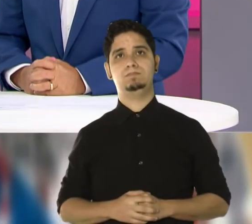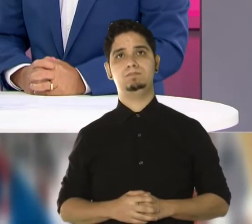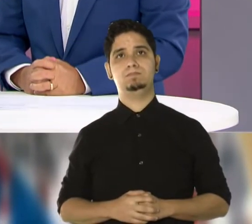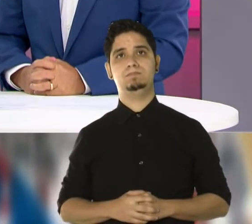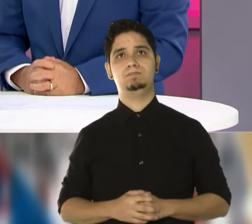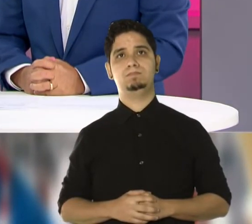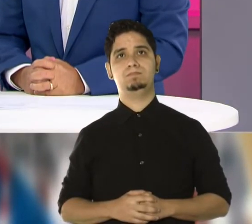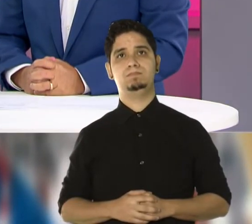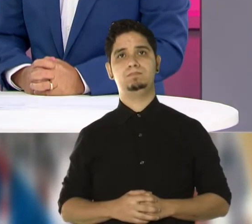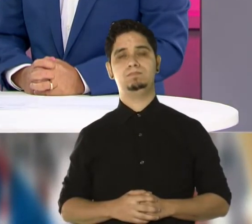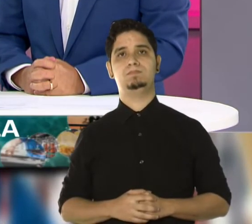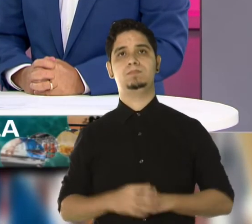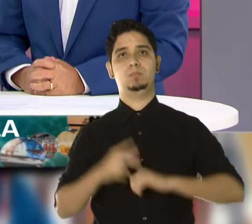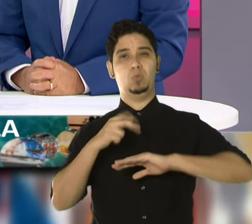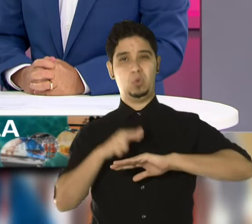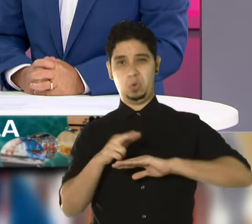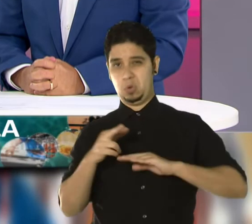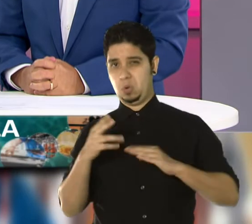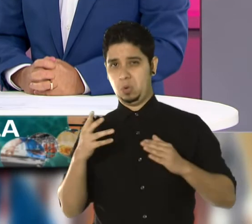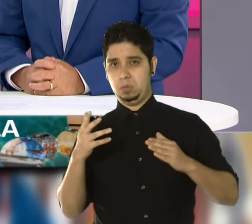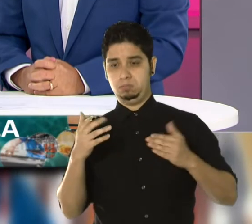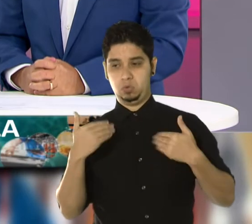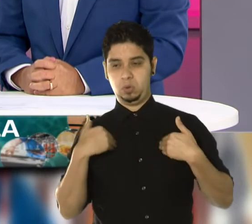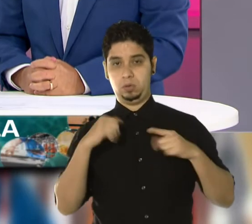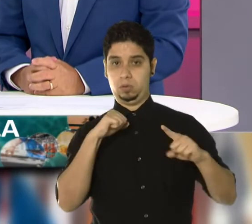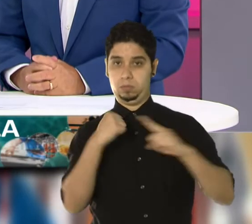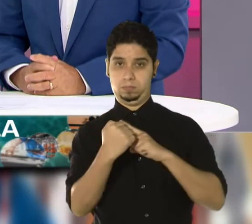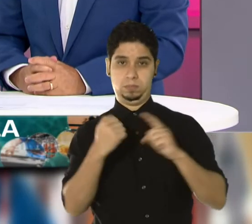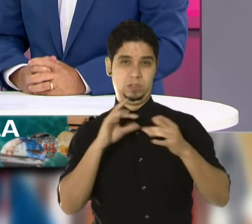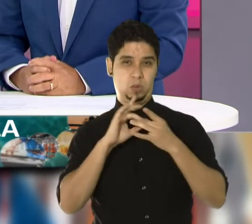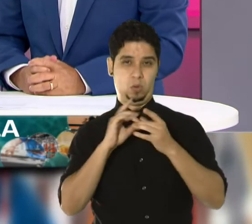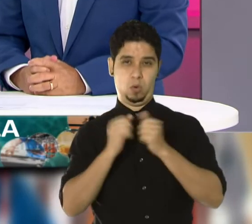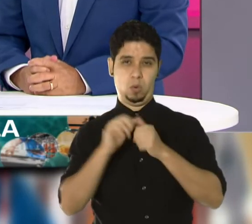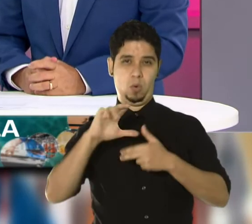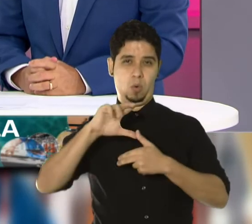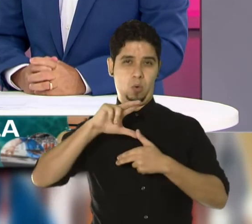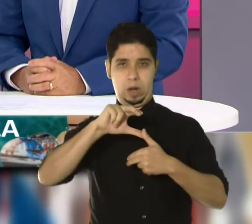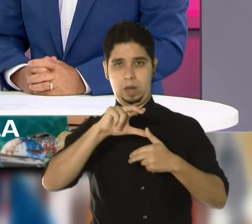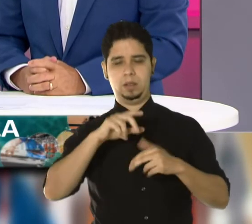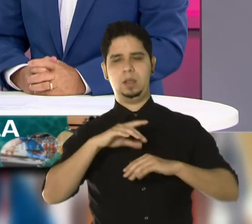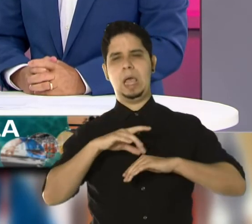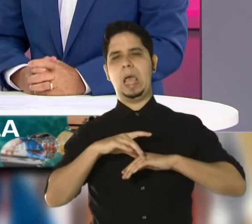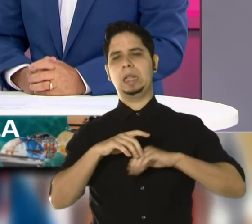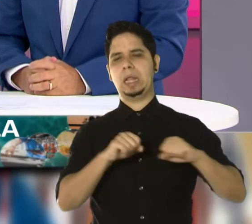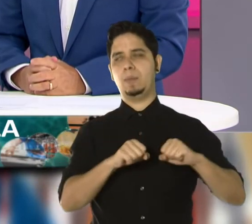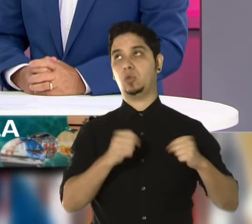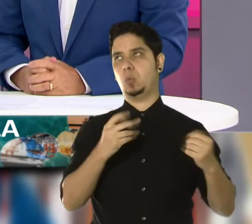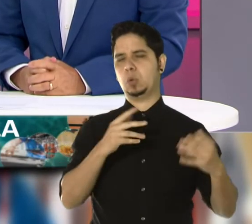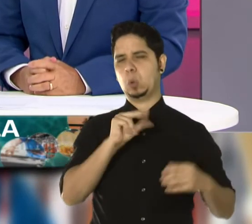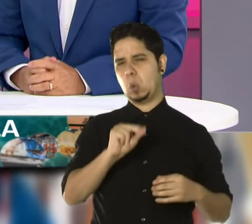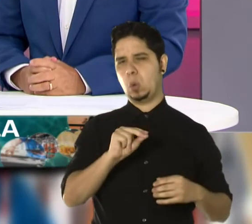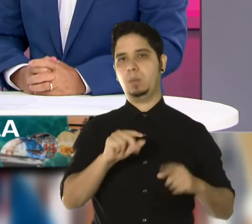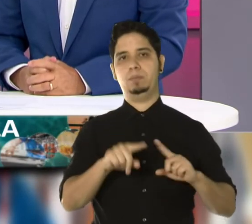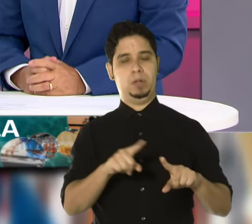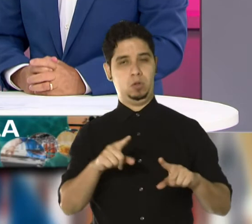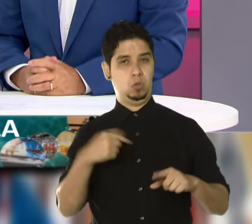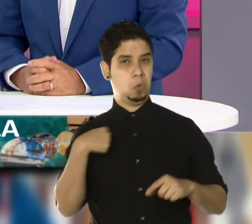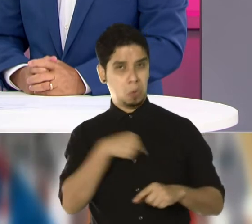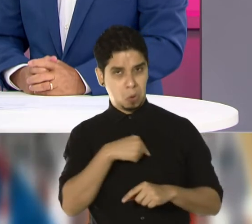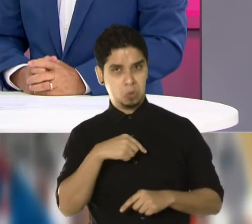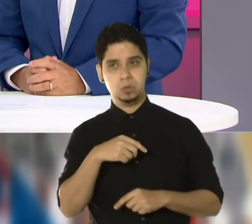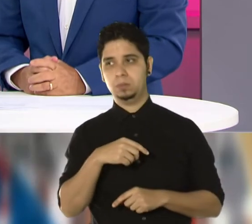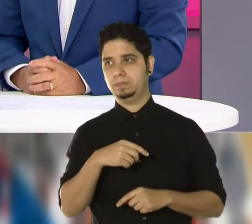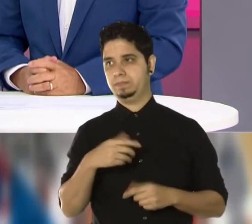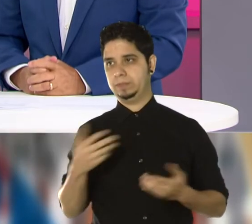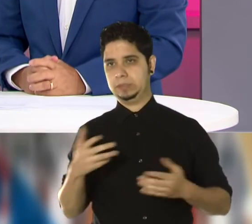o sea, Puerto Rico ha estado sujeto a huracanes, ¿verdad? A terremotos no tanto, pero huracanes por los últimos 30 años, 3 veces,